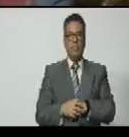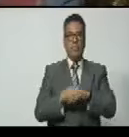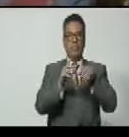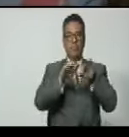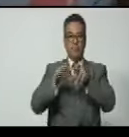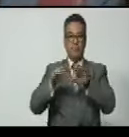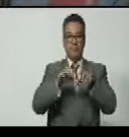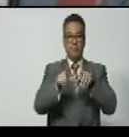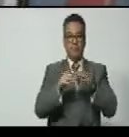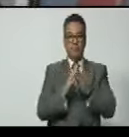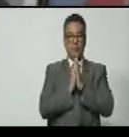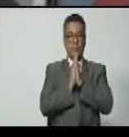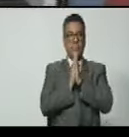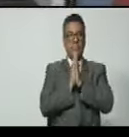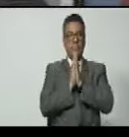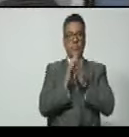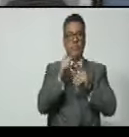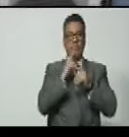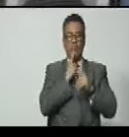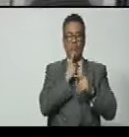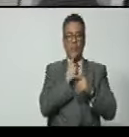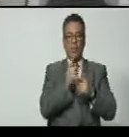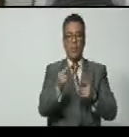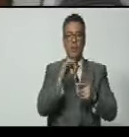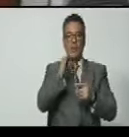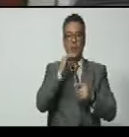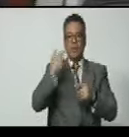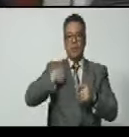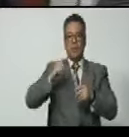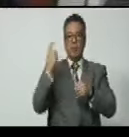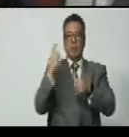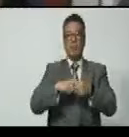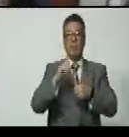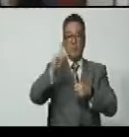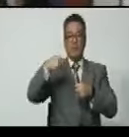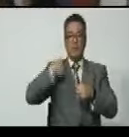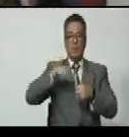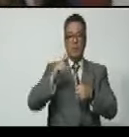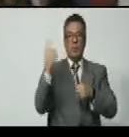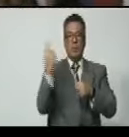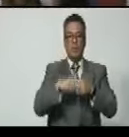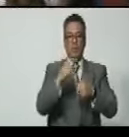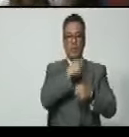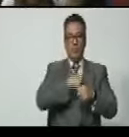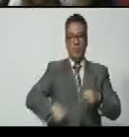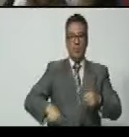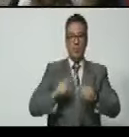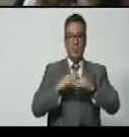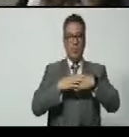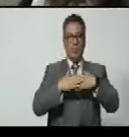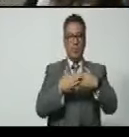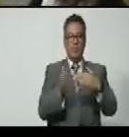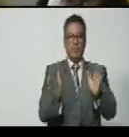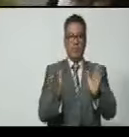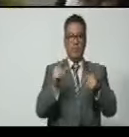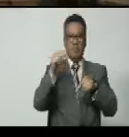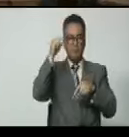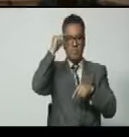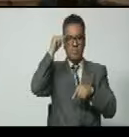ciudadana secretaria, sírvase informar si hay quórum. Hay quórum, ciudadano presidente. Se abre la